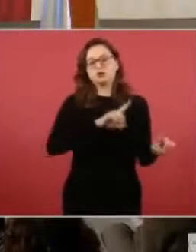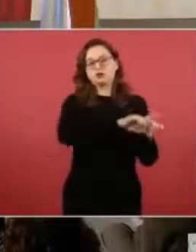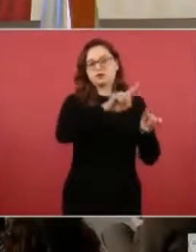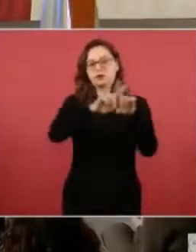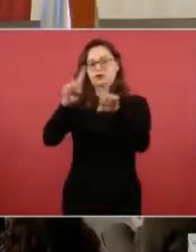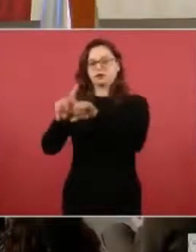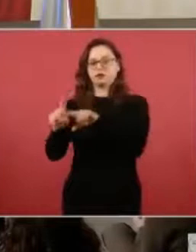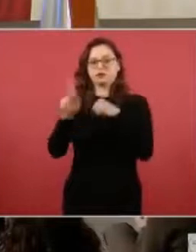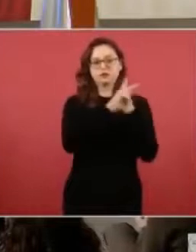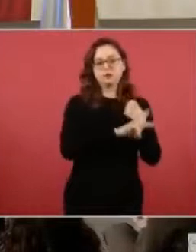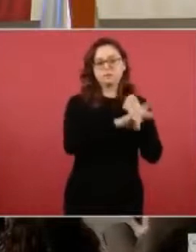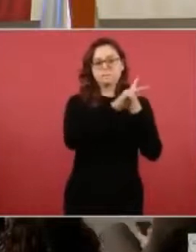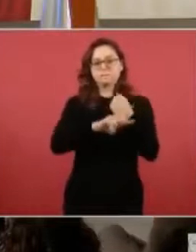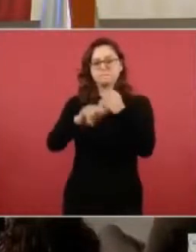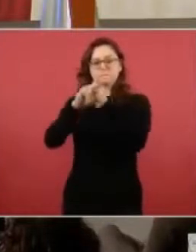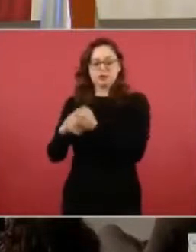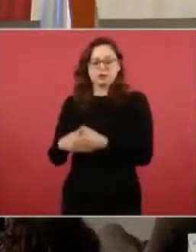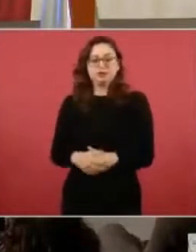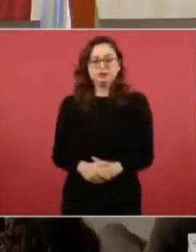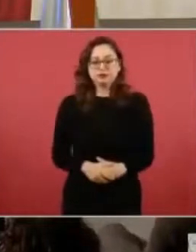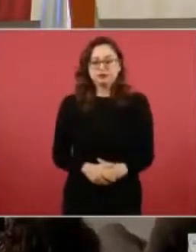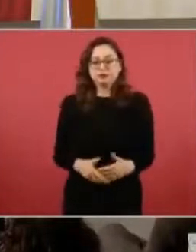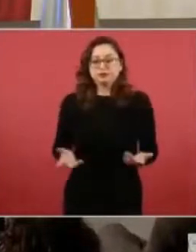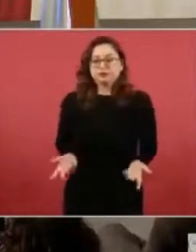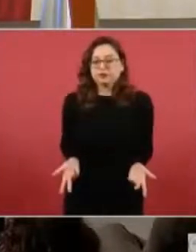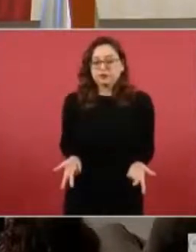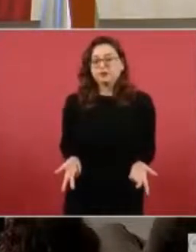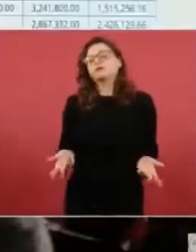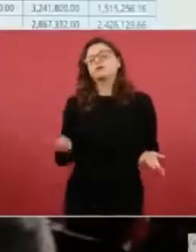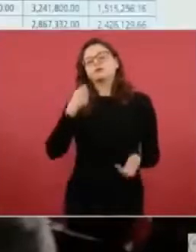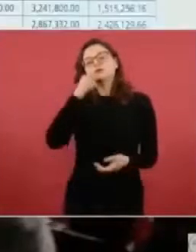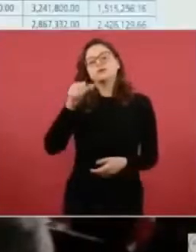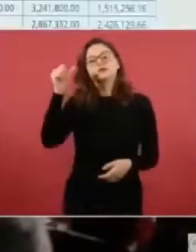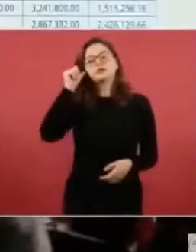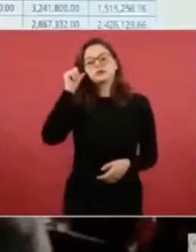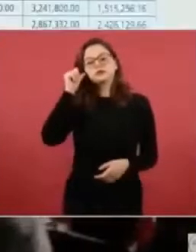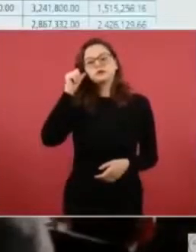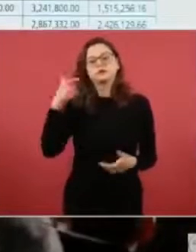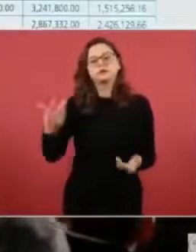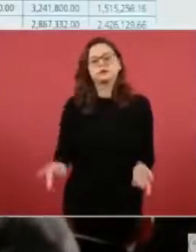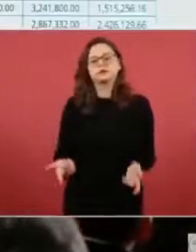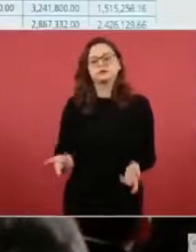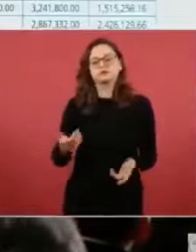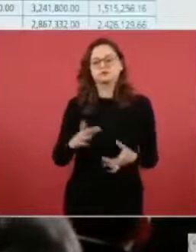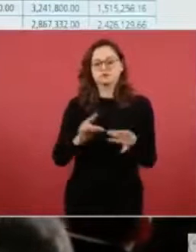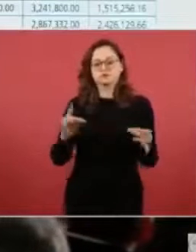yo neto como se comentó ayer ganó 130